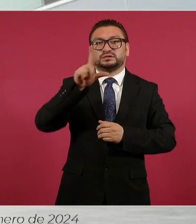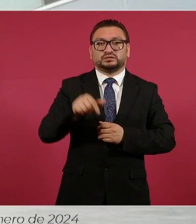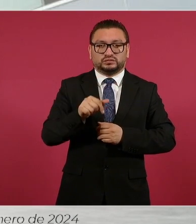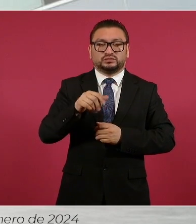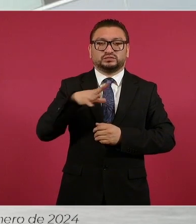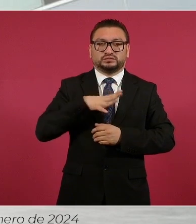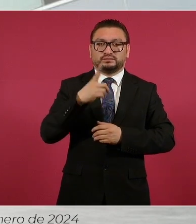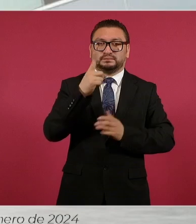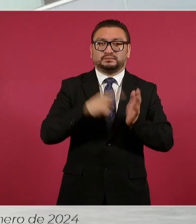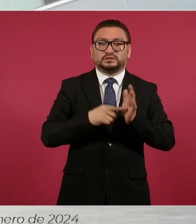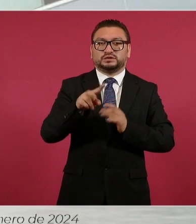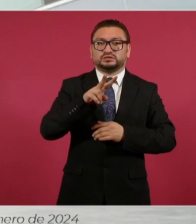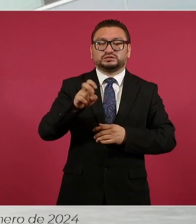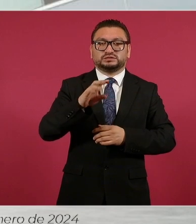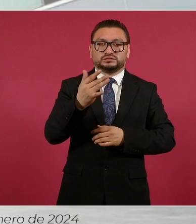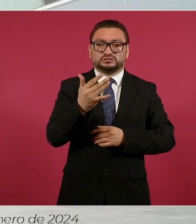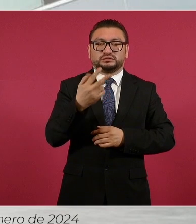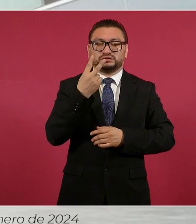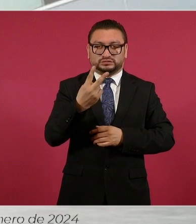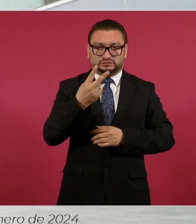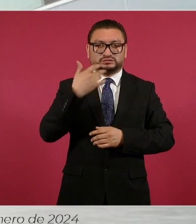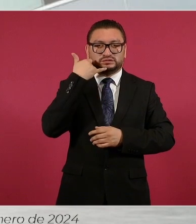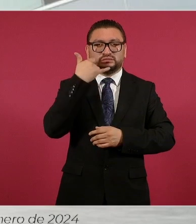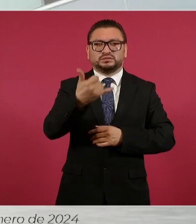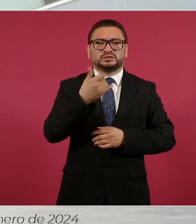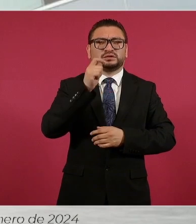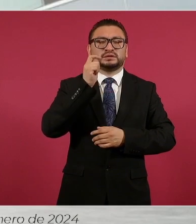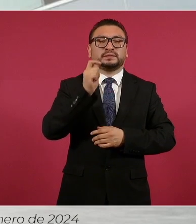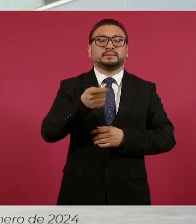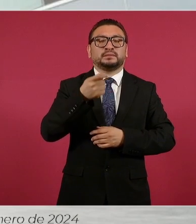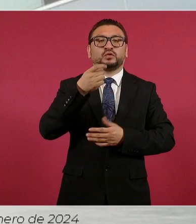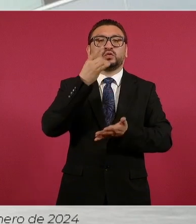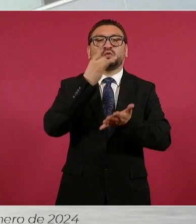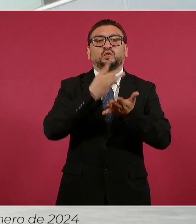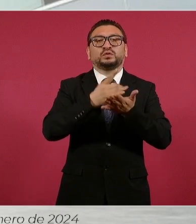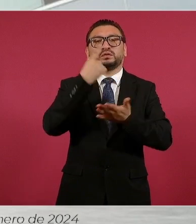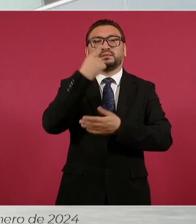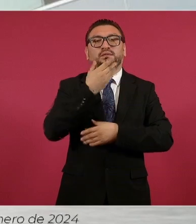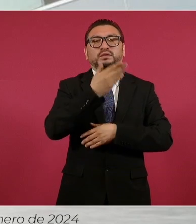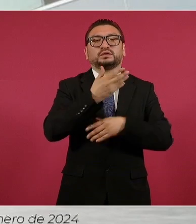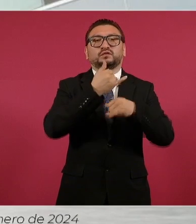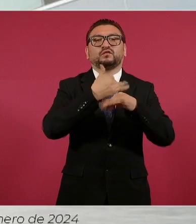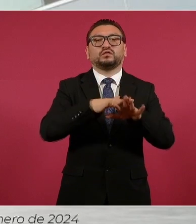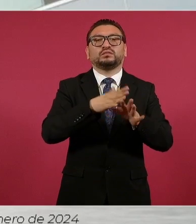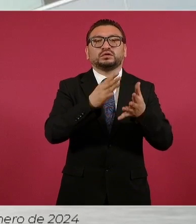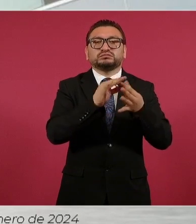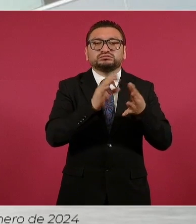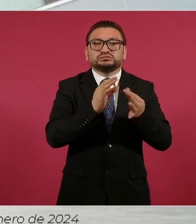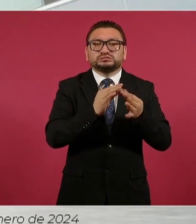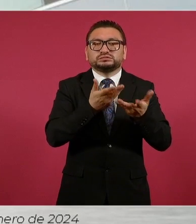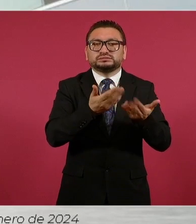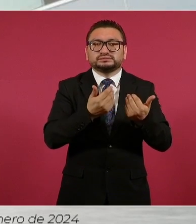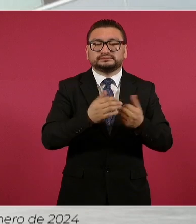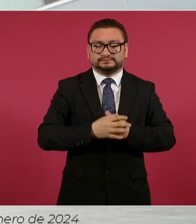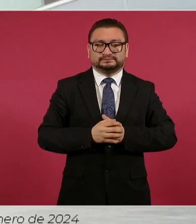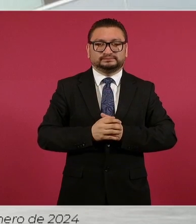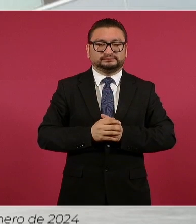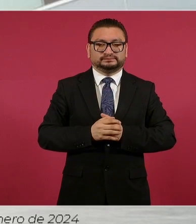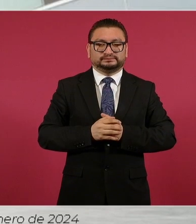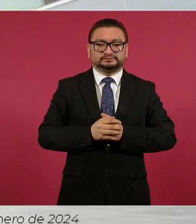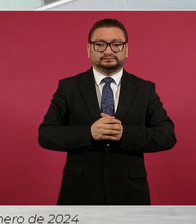tenemos 1,252 llamadas que fueron únicamente para solicitar información acerca de la